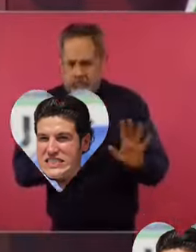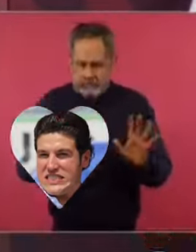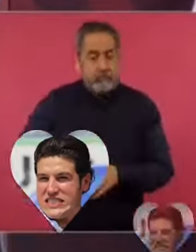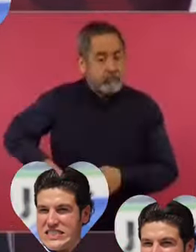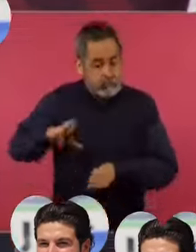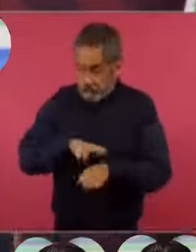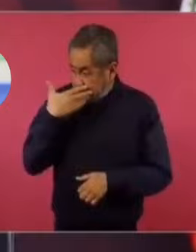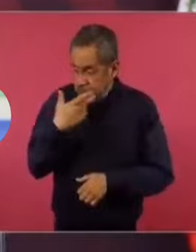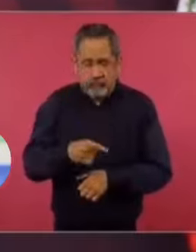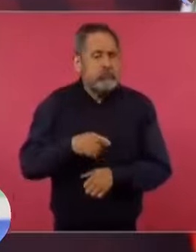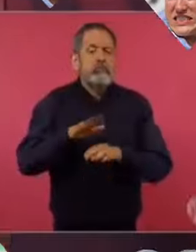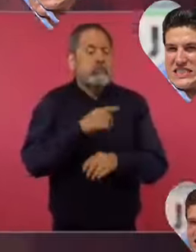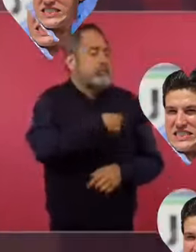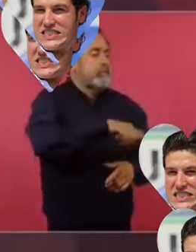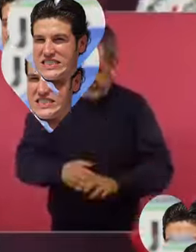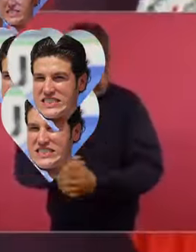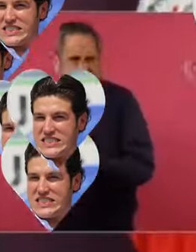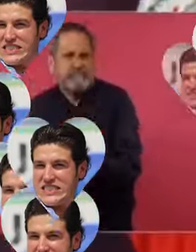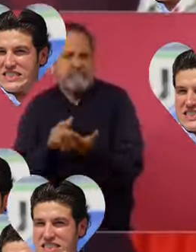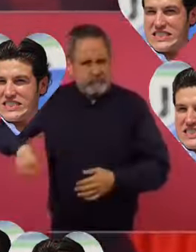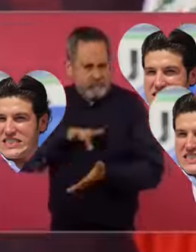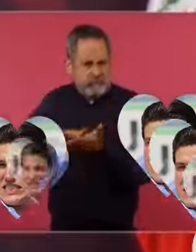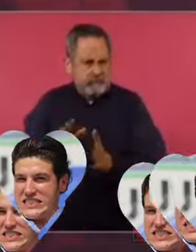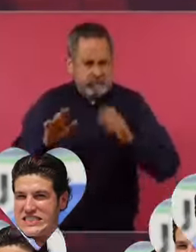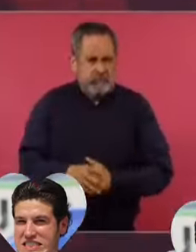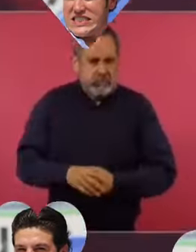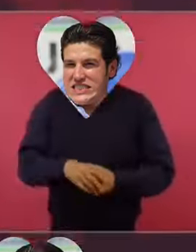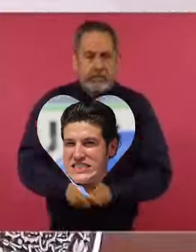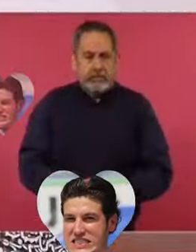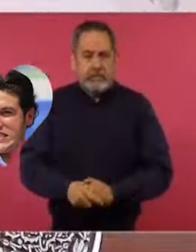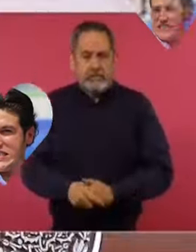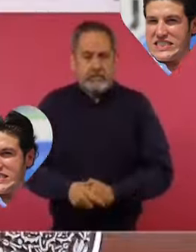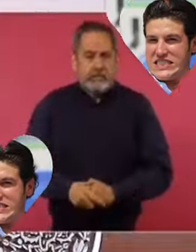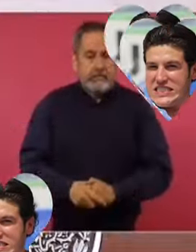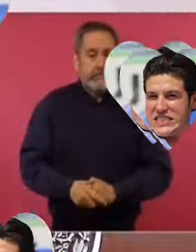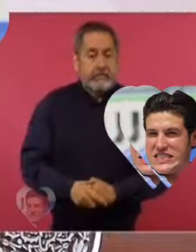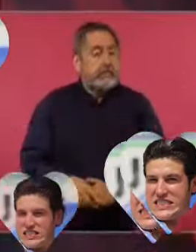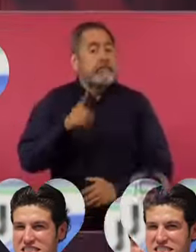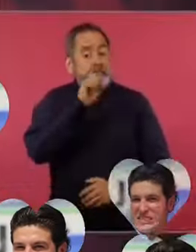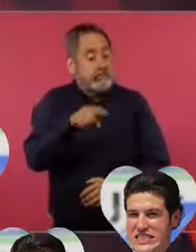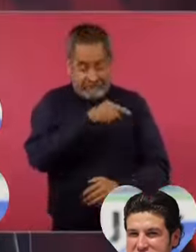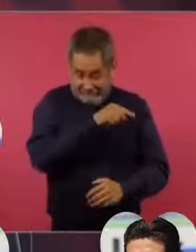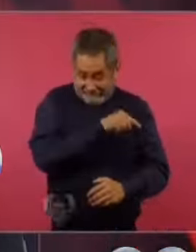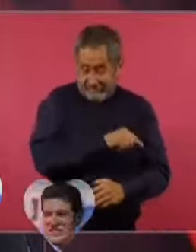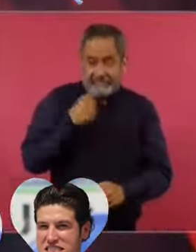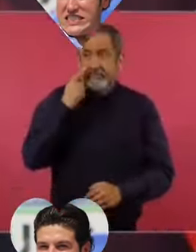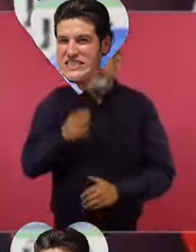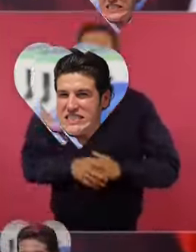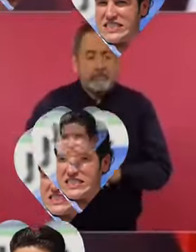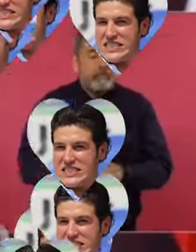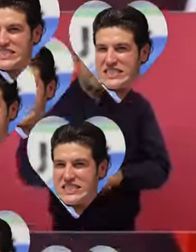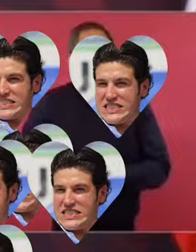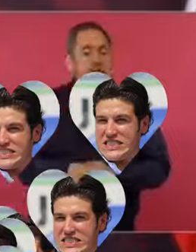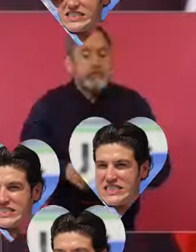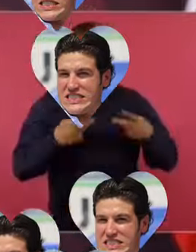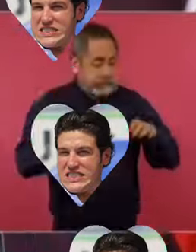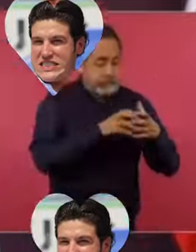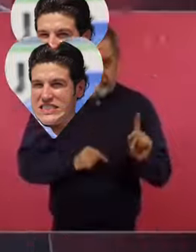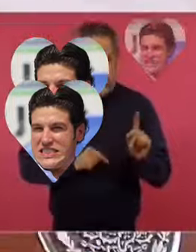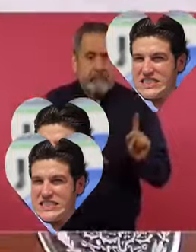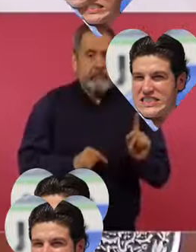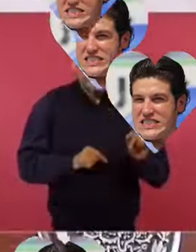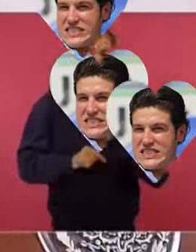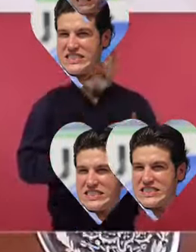siendo víctima de un acoso, de fuertes presiones. Están incluso personas no